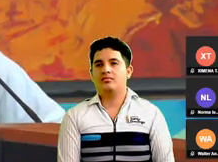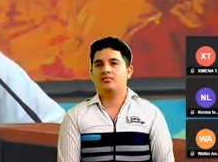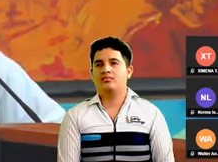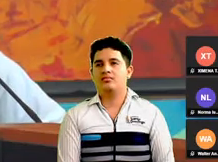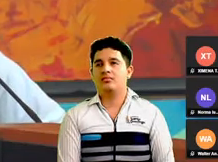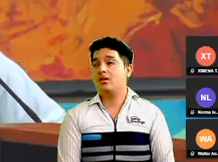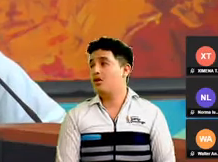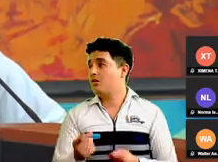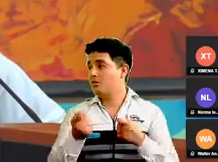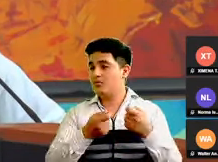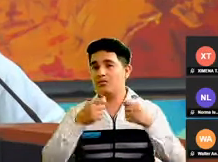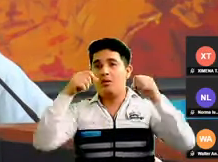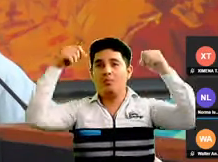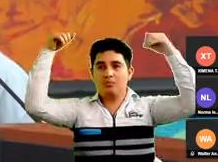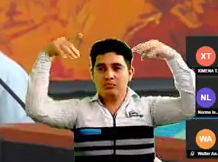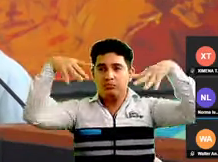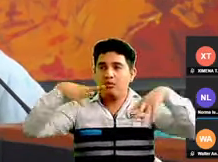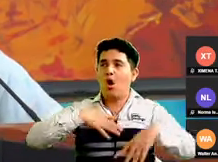o llueve mucho y